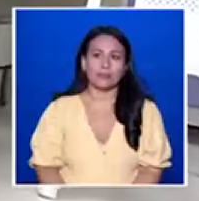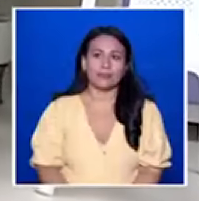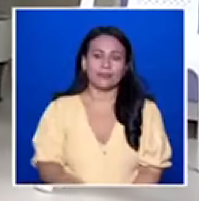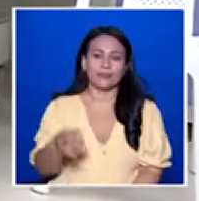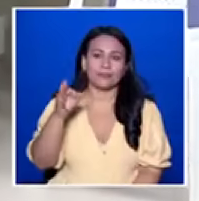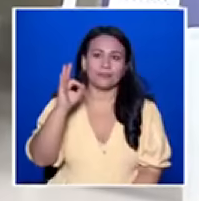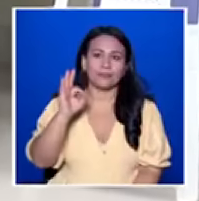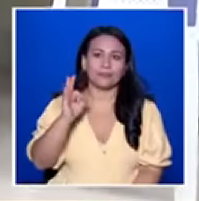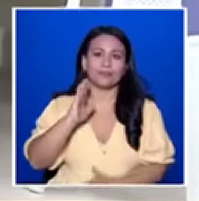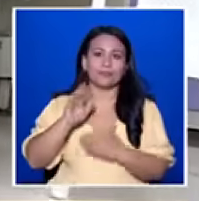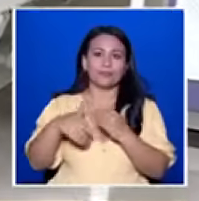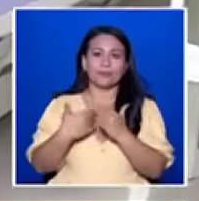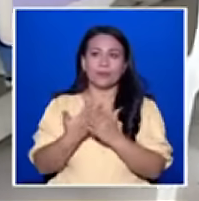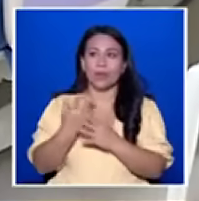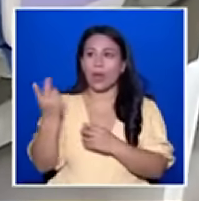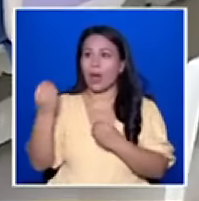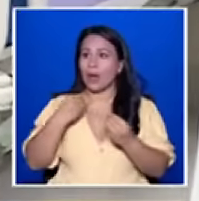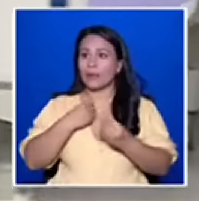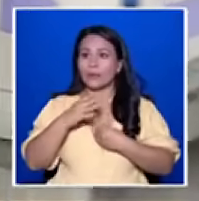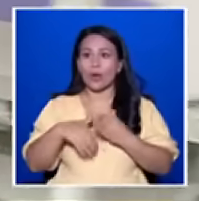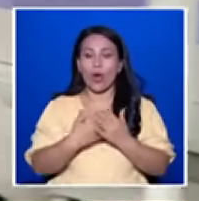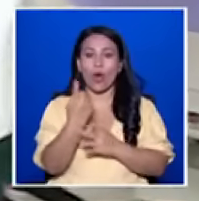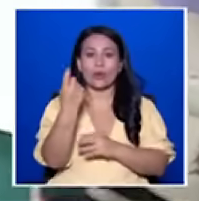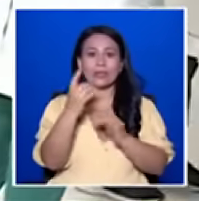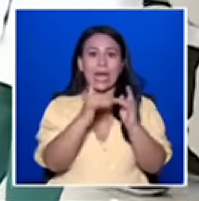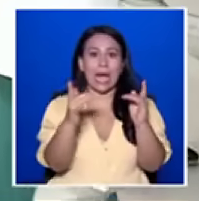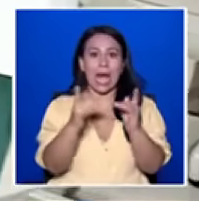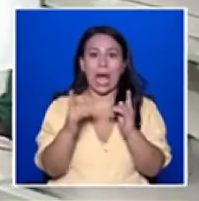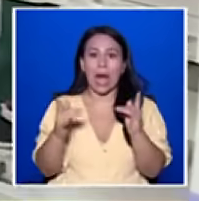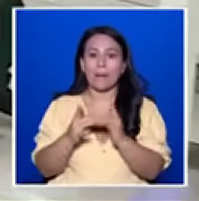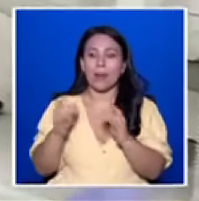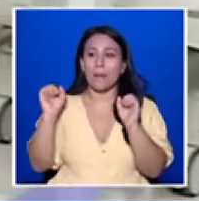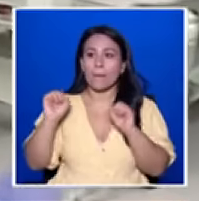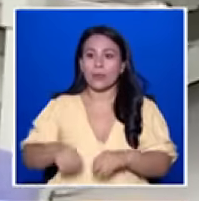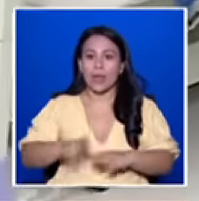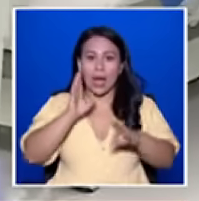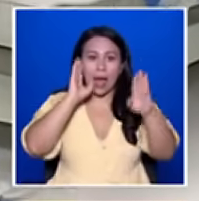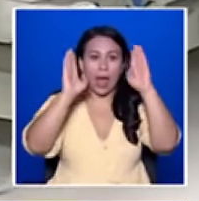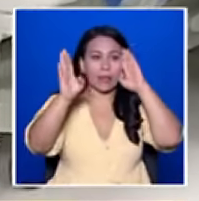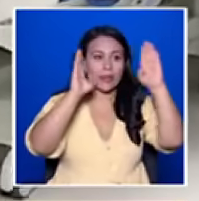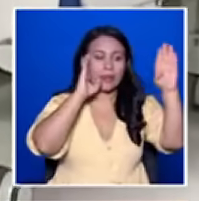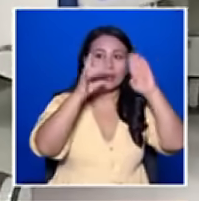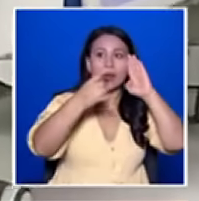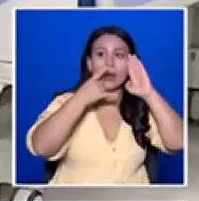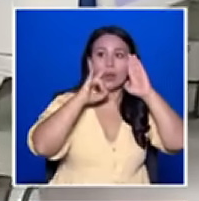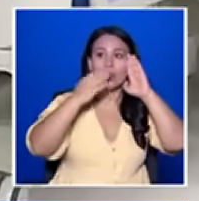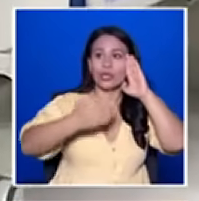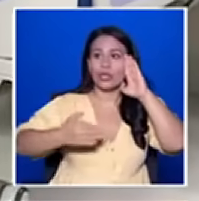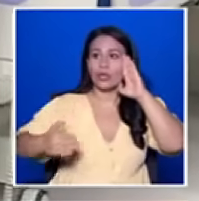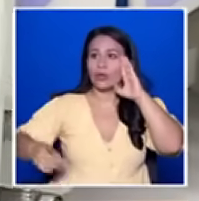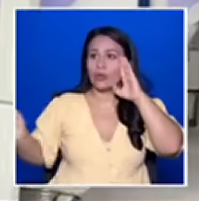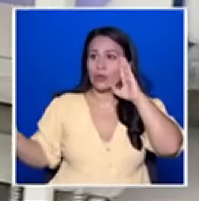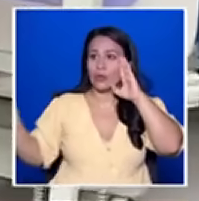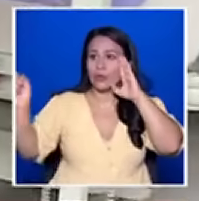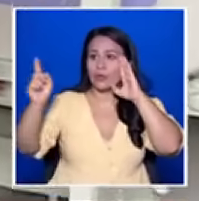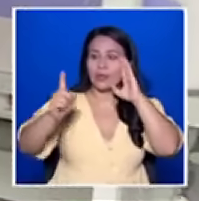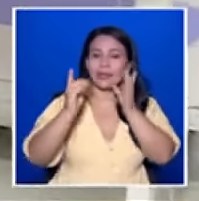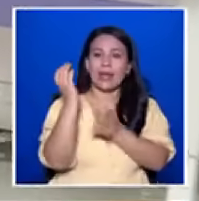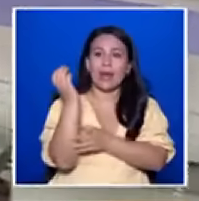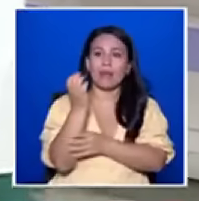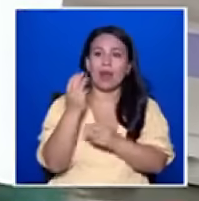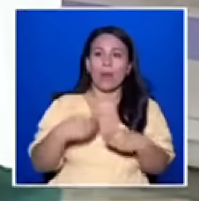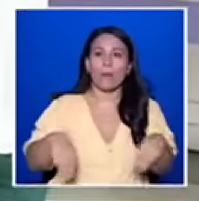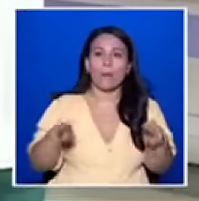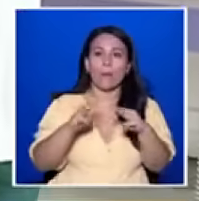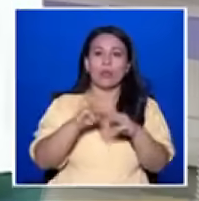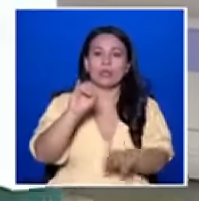viendo, estas son las 11 camas que ahora están disponibles para el tema de atender a los niños que vienen por emergencia acá en el Hospital del Monte